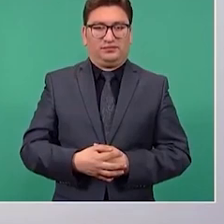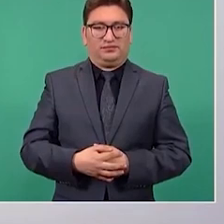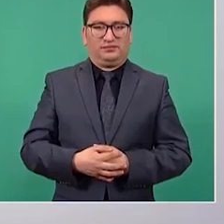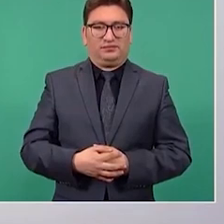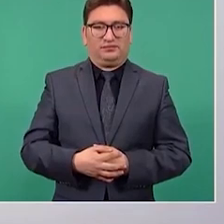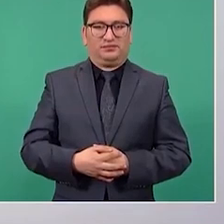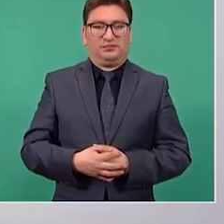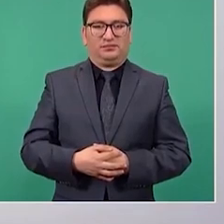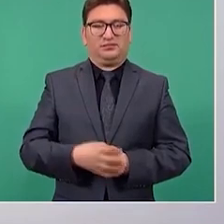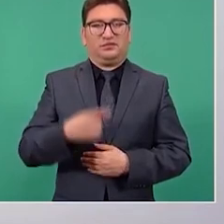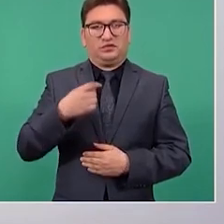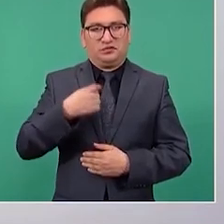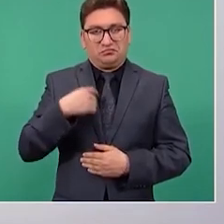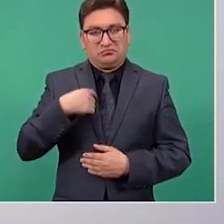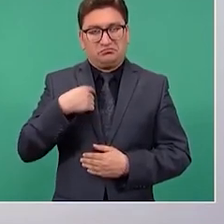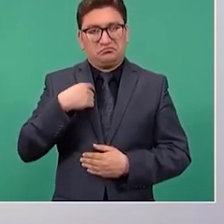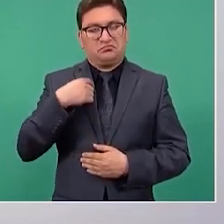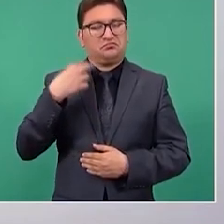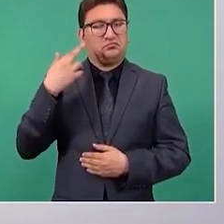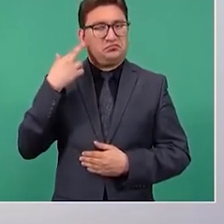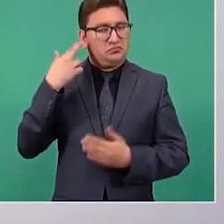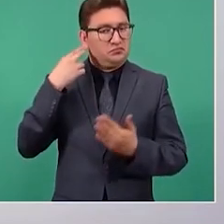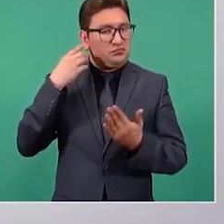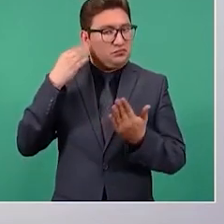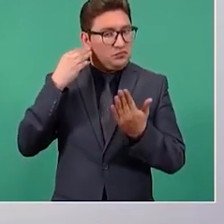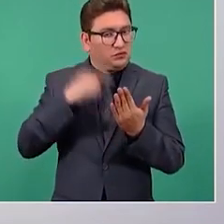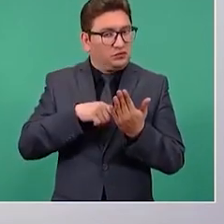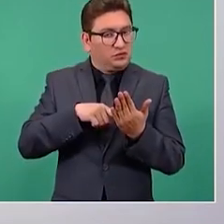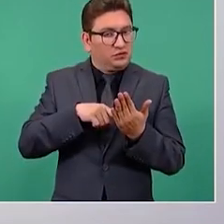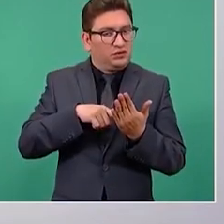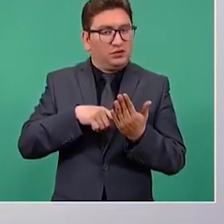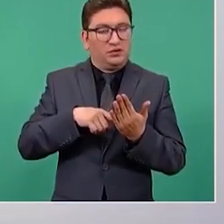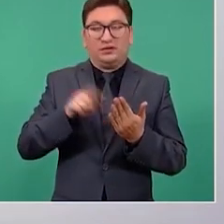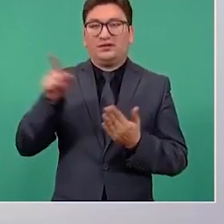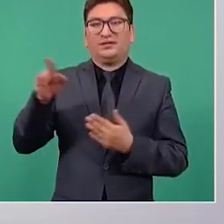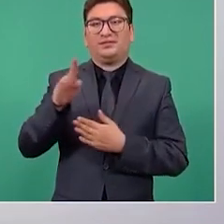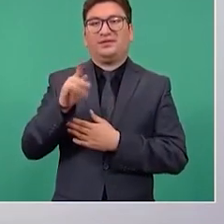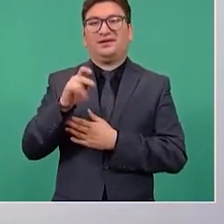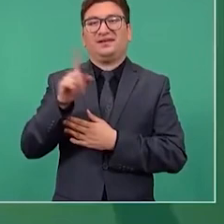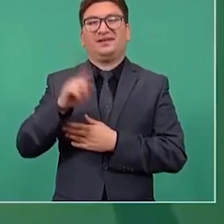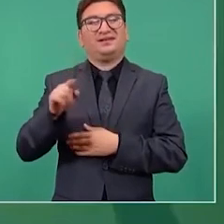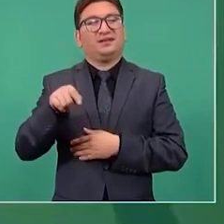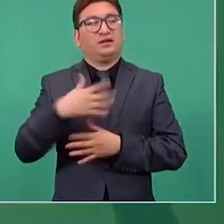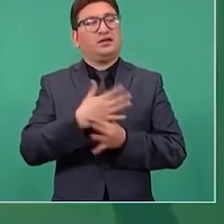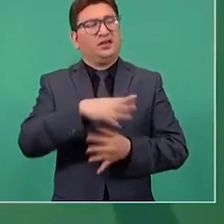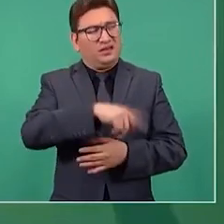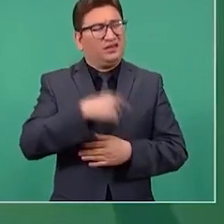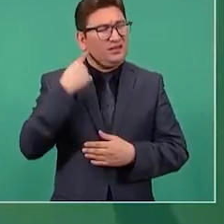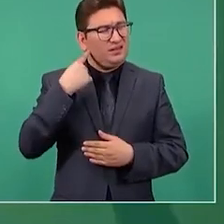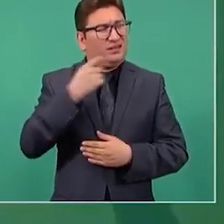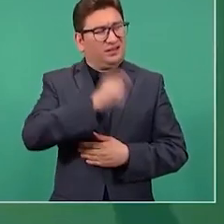pues, con volumen, me dice: Beatriz, ¿cómo vas a estar escuchando eso? No, le digo,